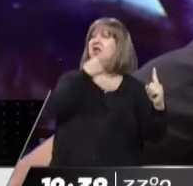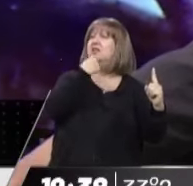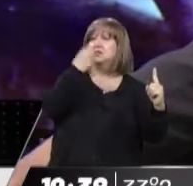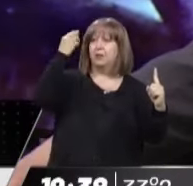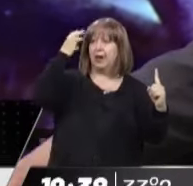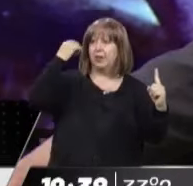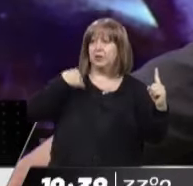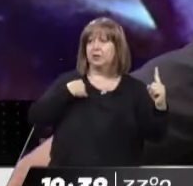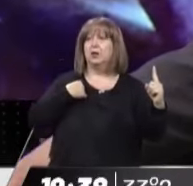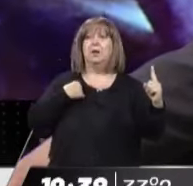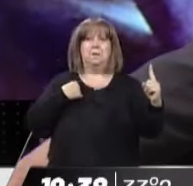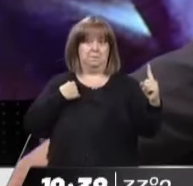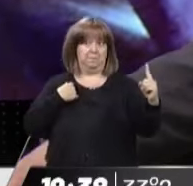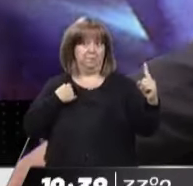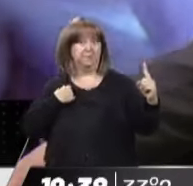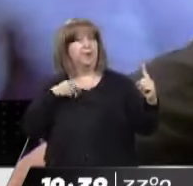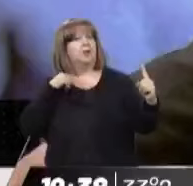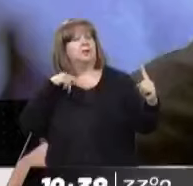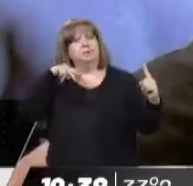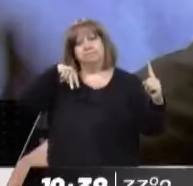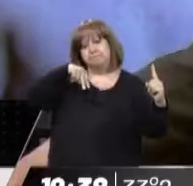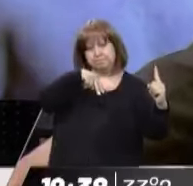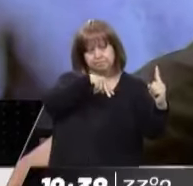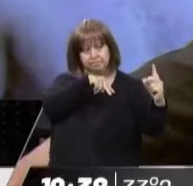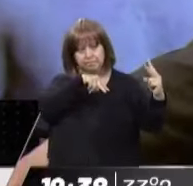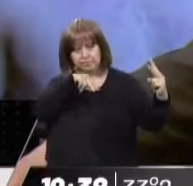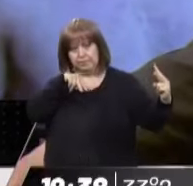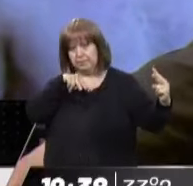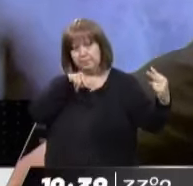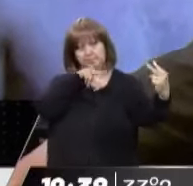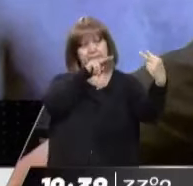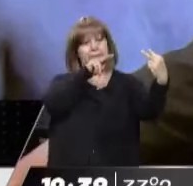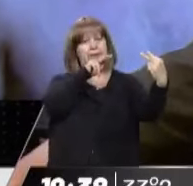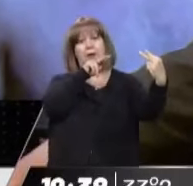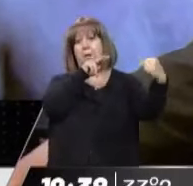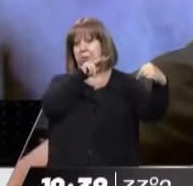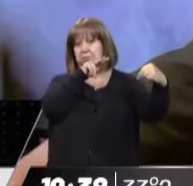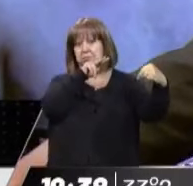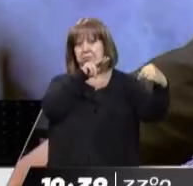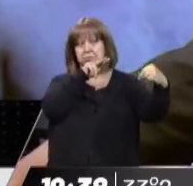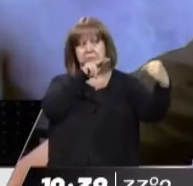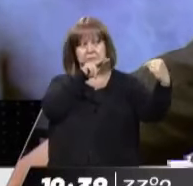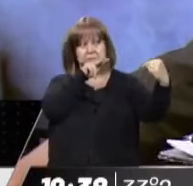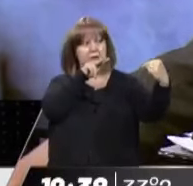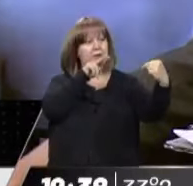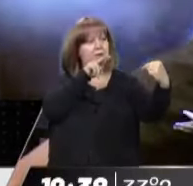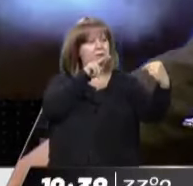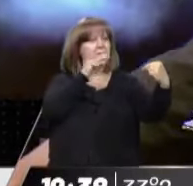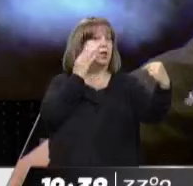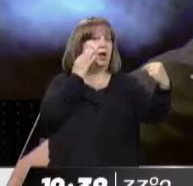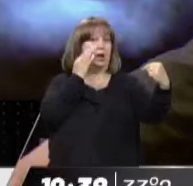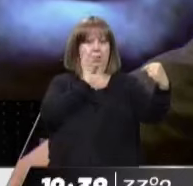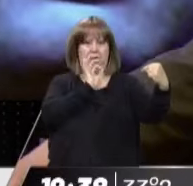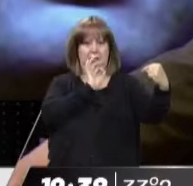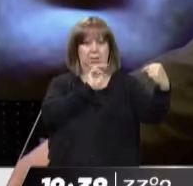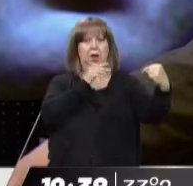con él, de escucharlo? No, yo, o sea, me presenté, no sé cómo iba, yo me quedé callada y me senté en mi lugar, porque ahora estoy